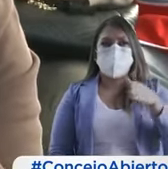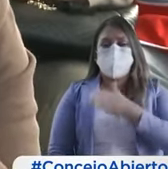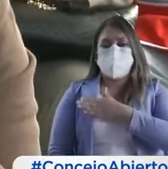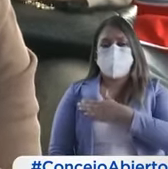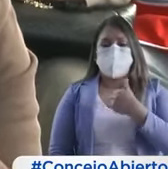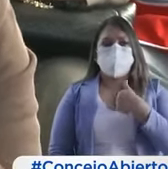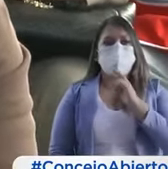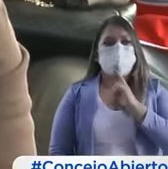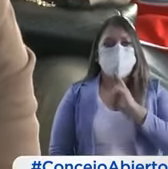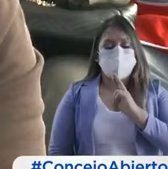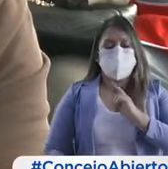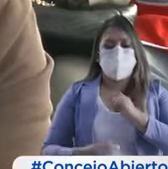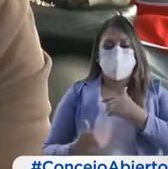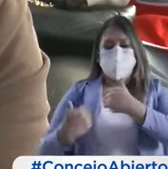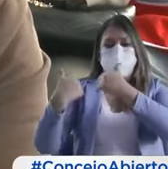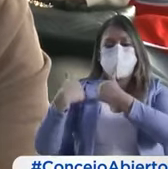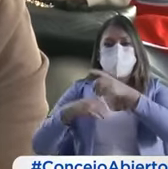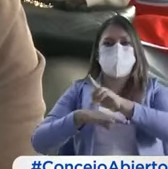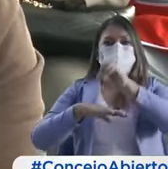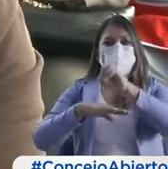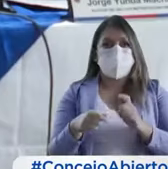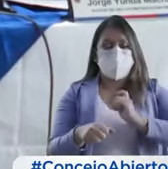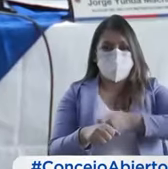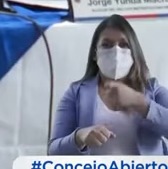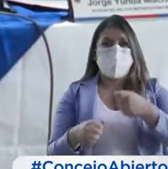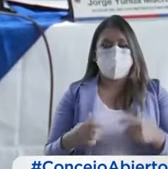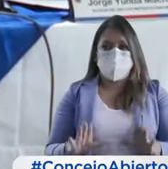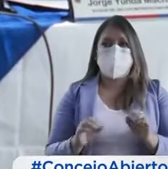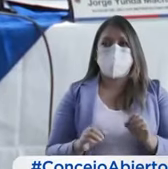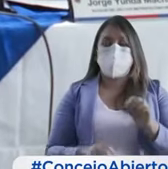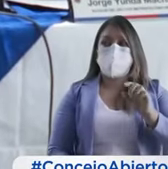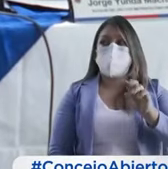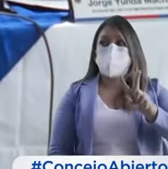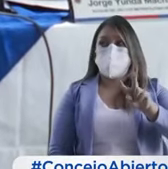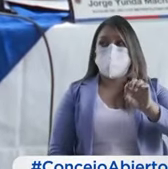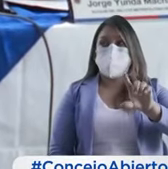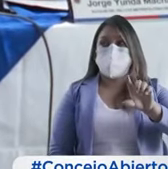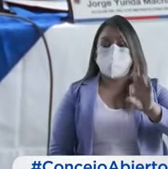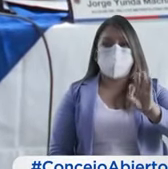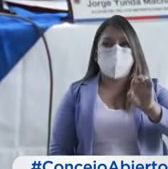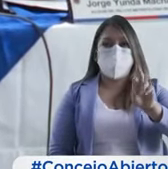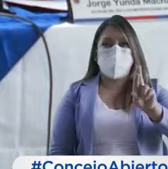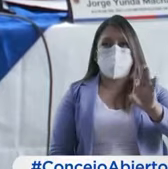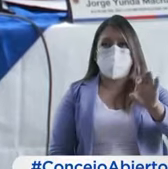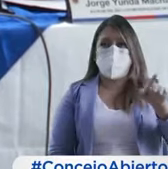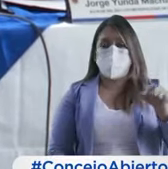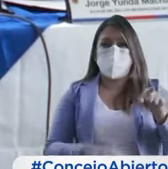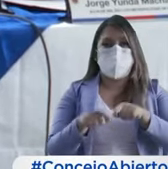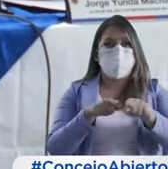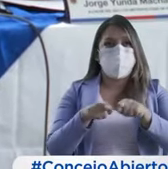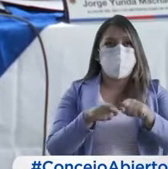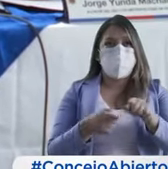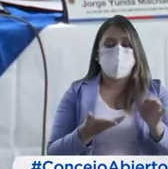yo respondo por ella. Directora de la Agencia Metropolitana de Control. Jimena Villafuerte está en el concurso de administradoras